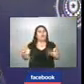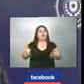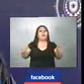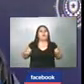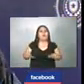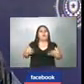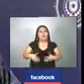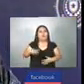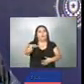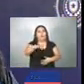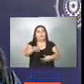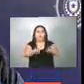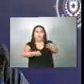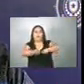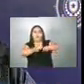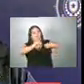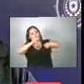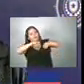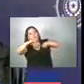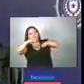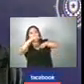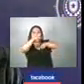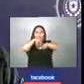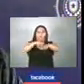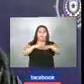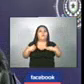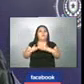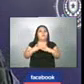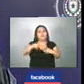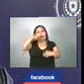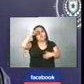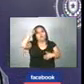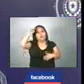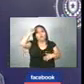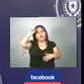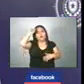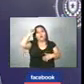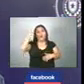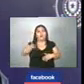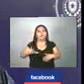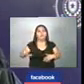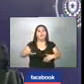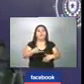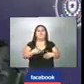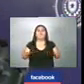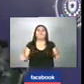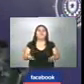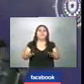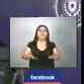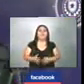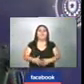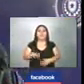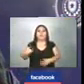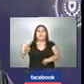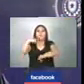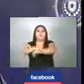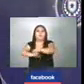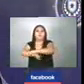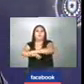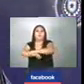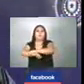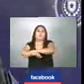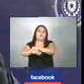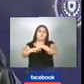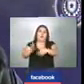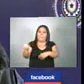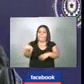puntos de control vehicular. Todas esas operaciones son las que nos están dando como resultado la captura de esos